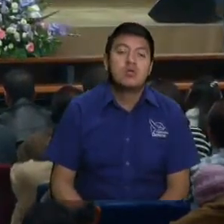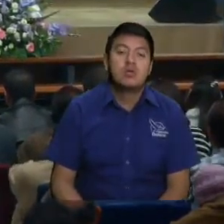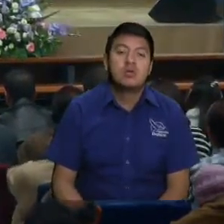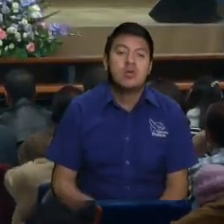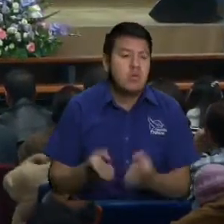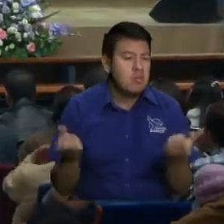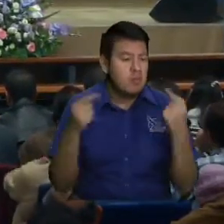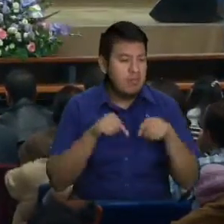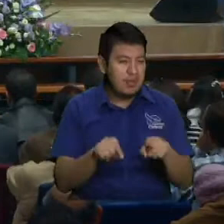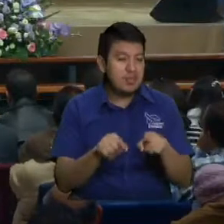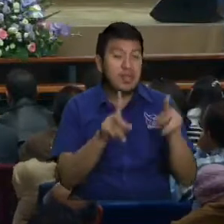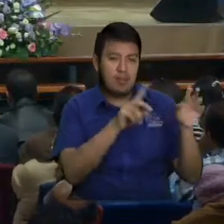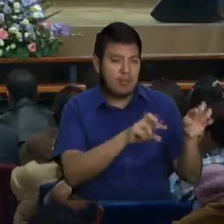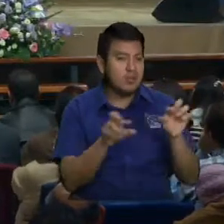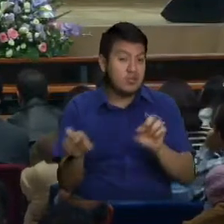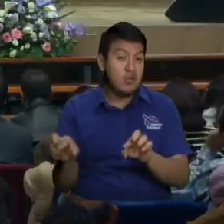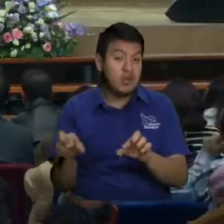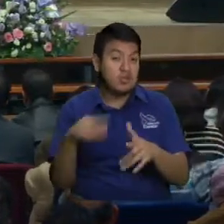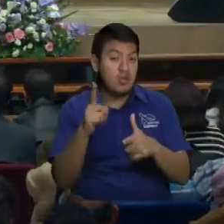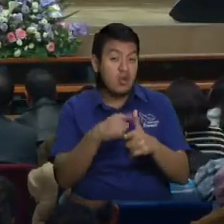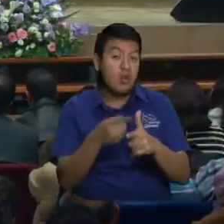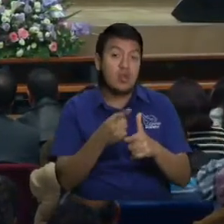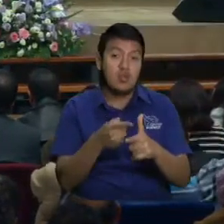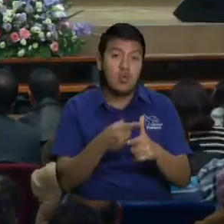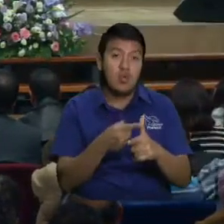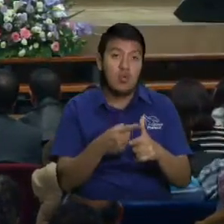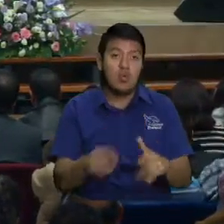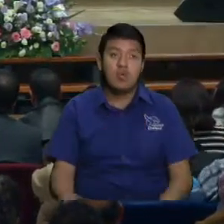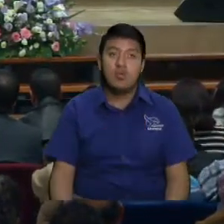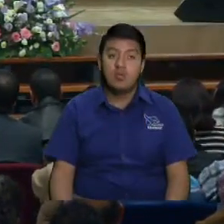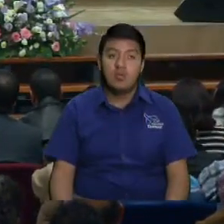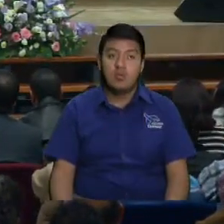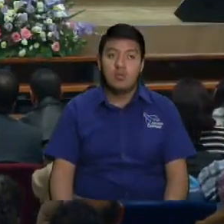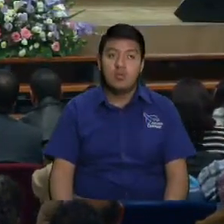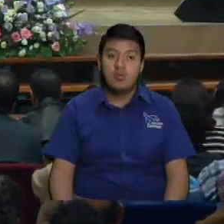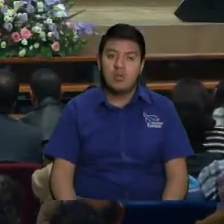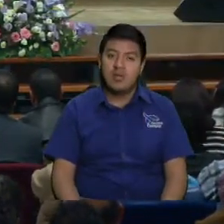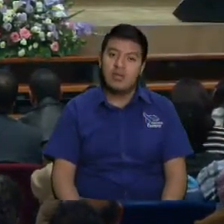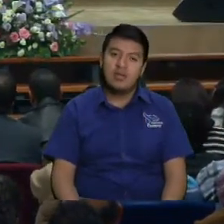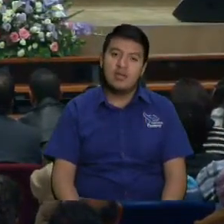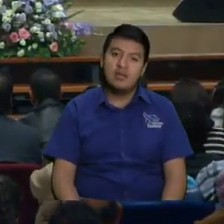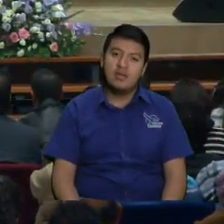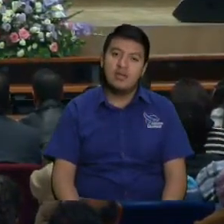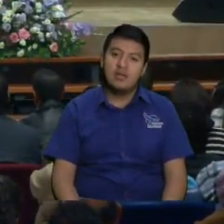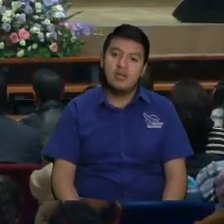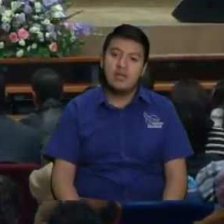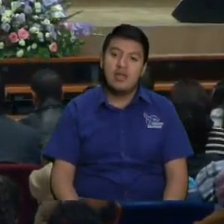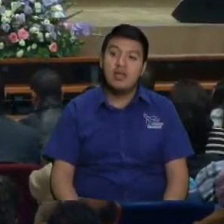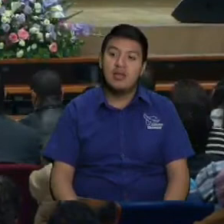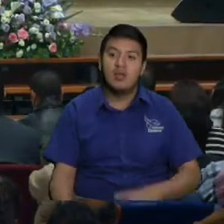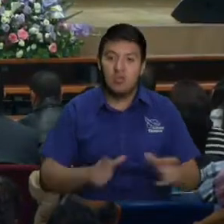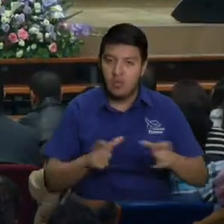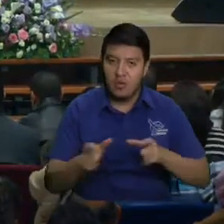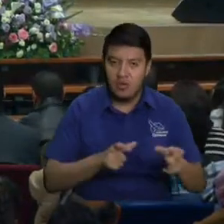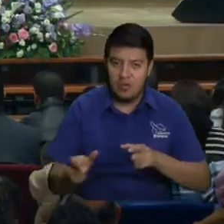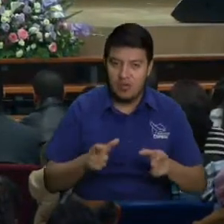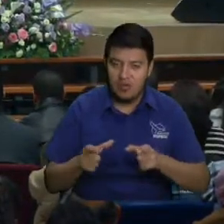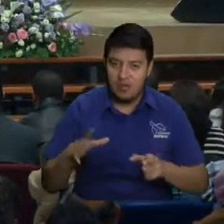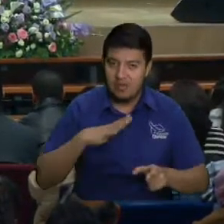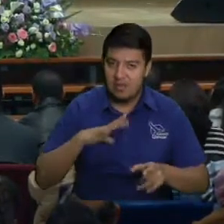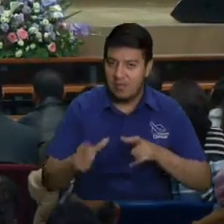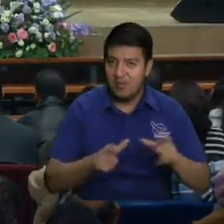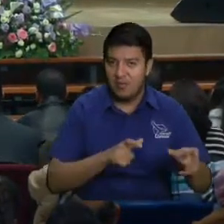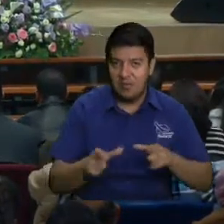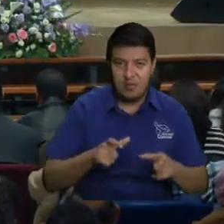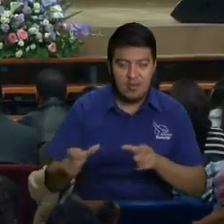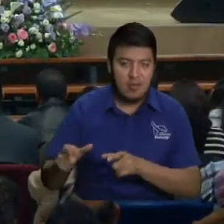posible que haya gente que cuando toma placebo, se lo he explicado 100 veces, así que no lo voy a decir más, solo estoy haciendo pues